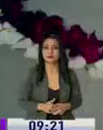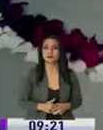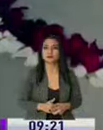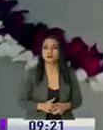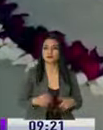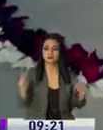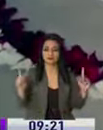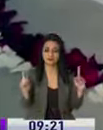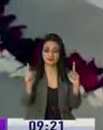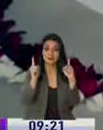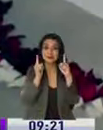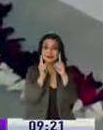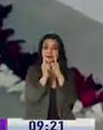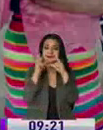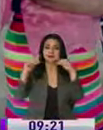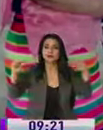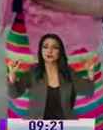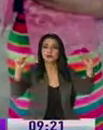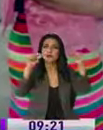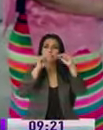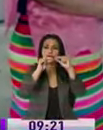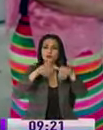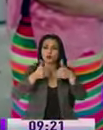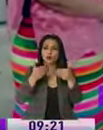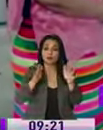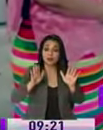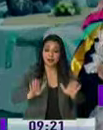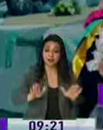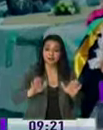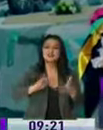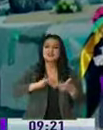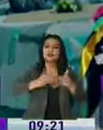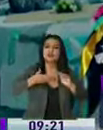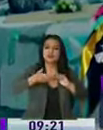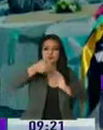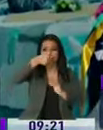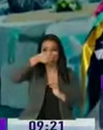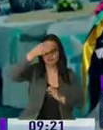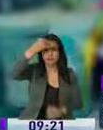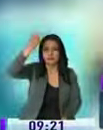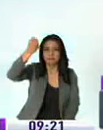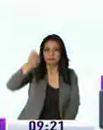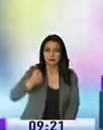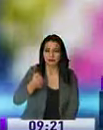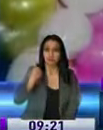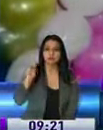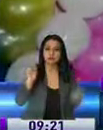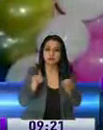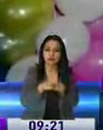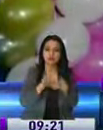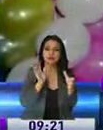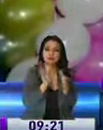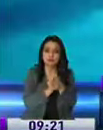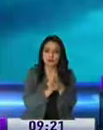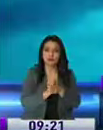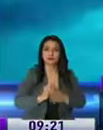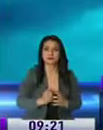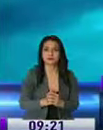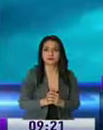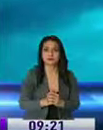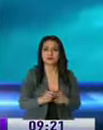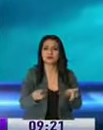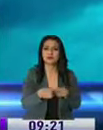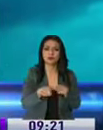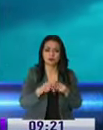Conjugando su unión con elementos de la naturaleza, es como los miembros de la etnia Sáchila sellan su amor en matrimonio. Es un contacto con la